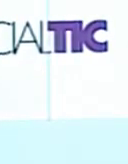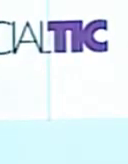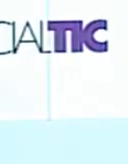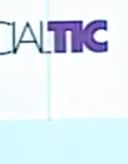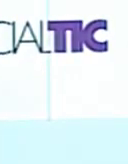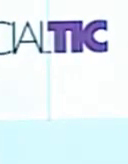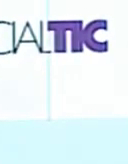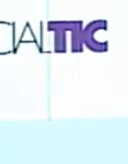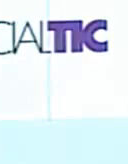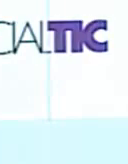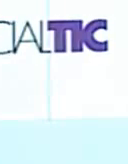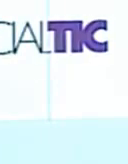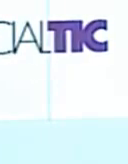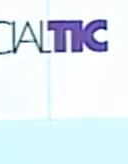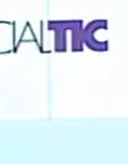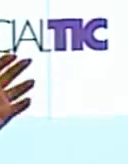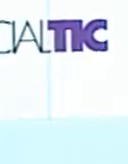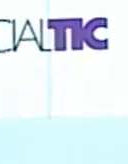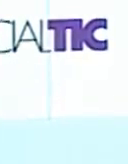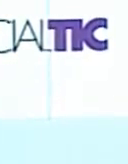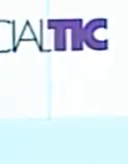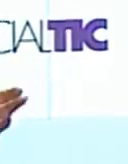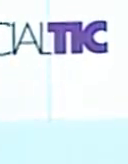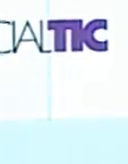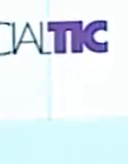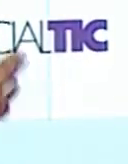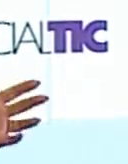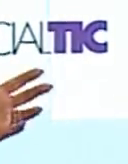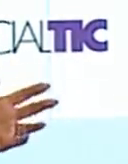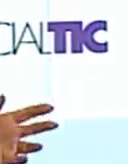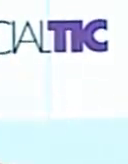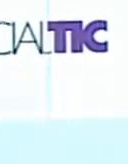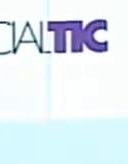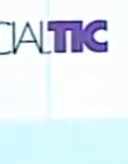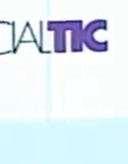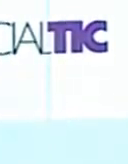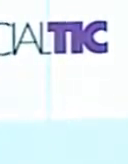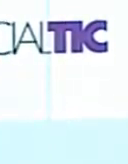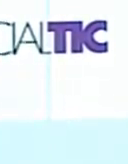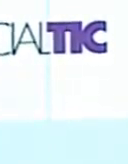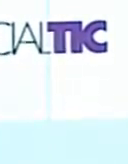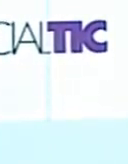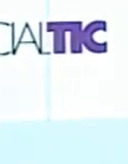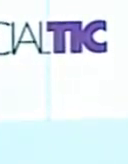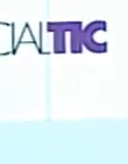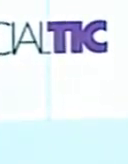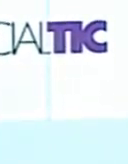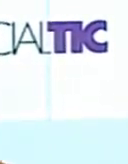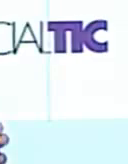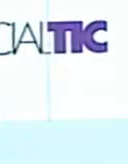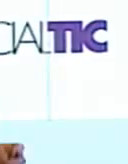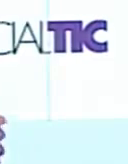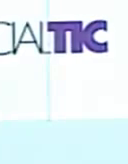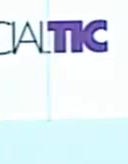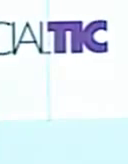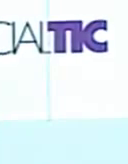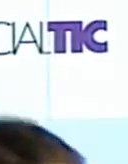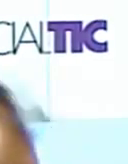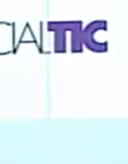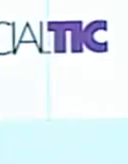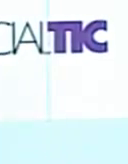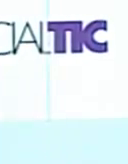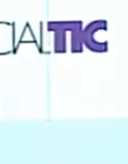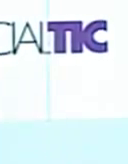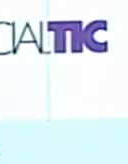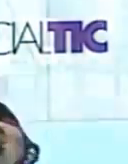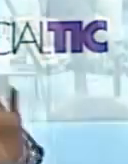Entonces, bueno, haremos, les comento a los organizadores, haremos lo posible por ajustarlos a los tiempos. Bien, pues